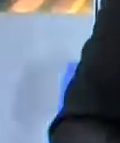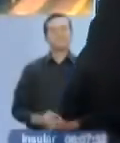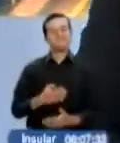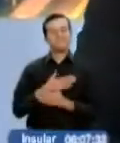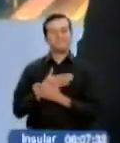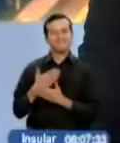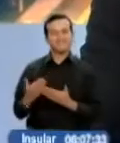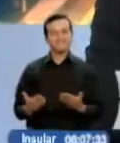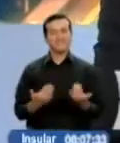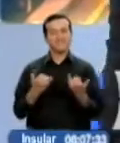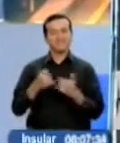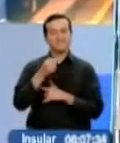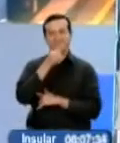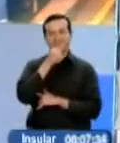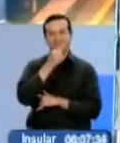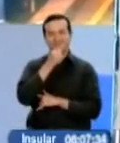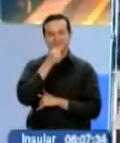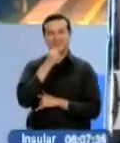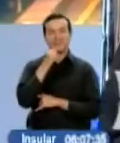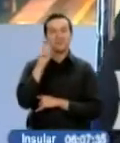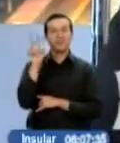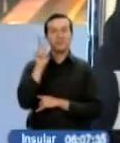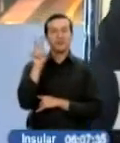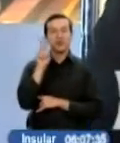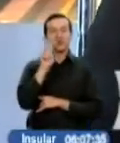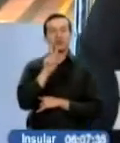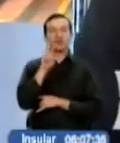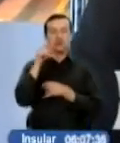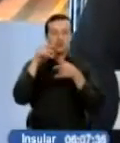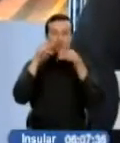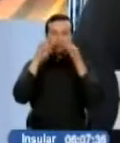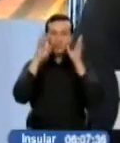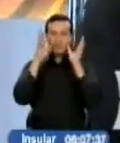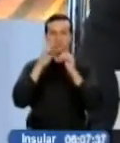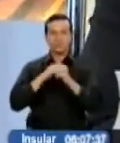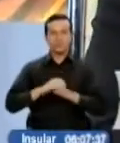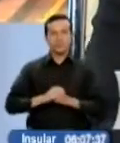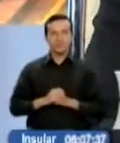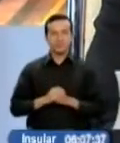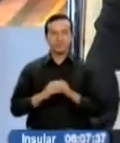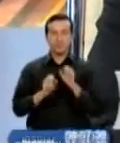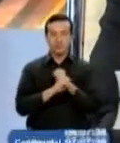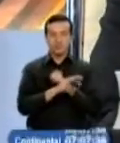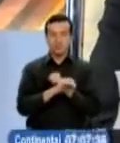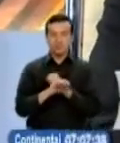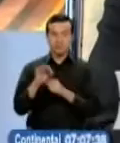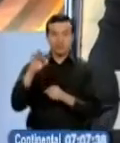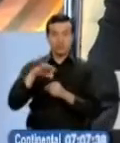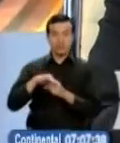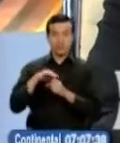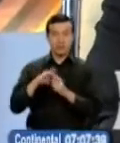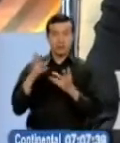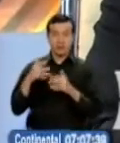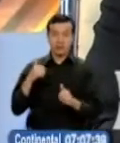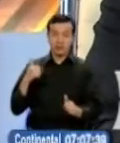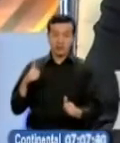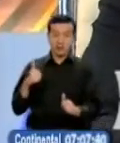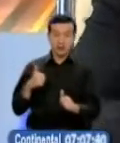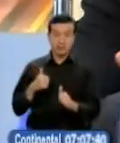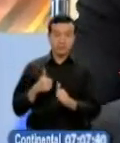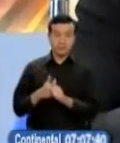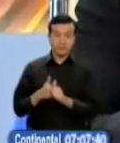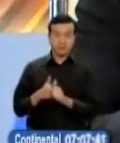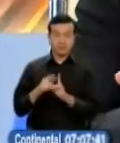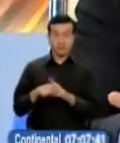Bienvenidos, amigos televidentes, a Pensamiento Crítico en este viernes 2 de diciembre. Bueno, la campaña electoral ya está entrando en